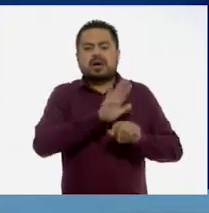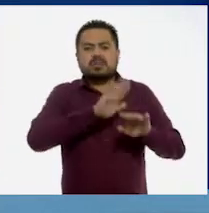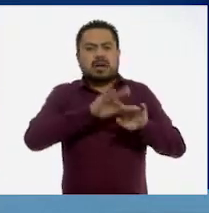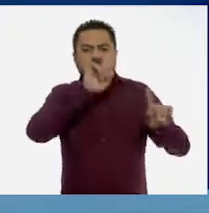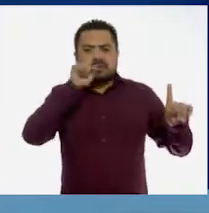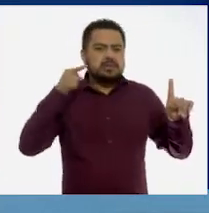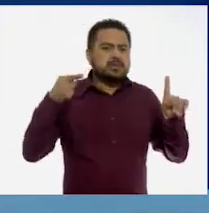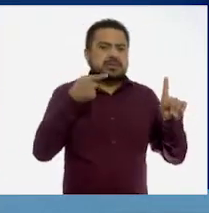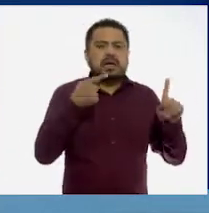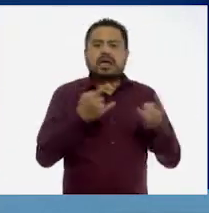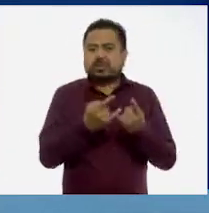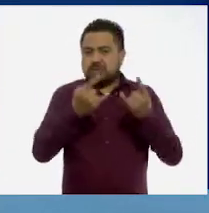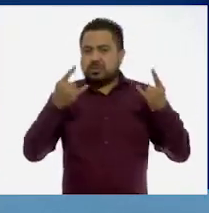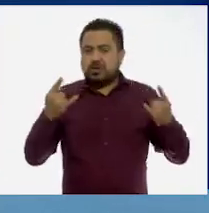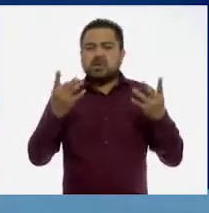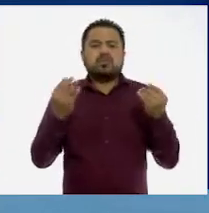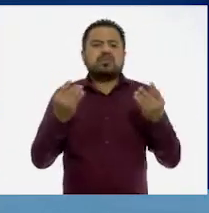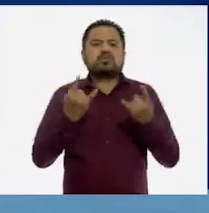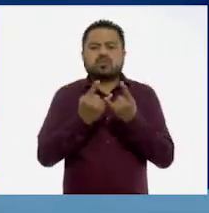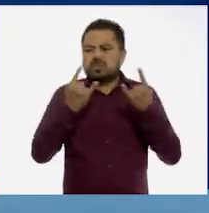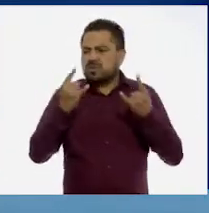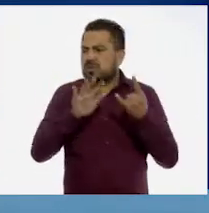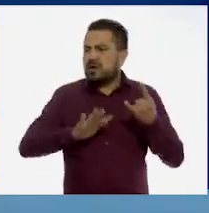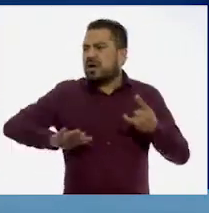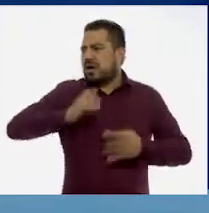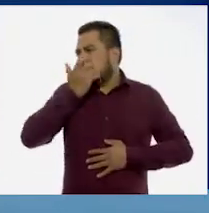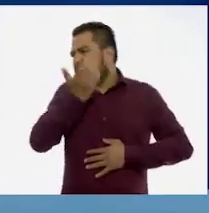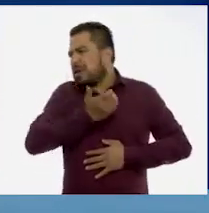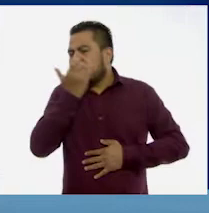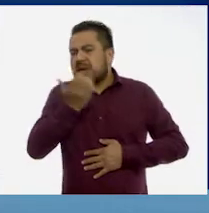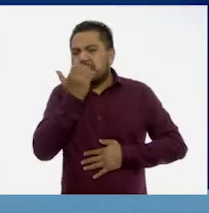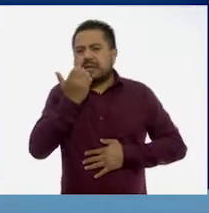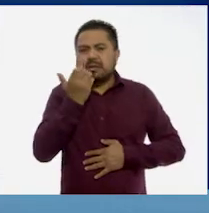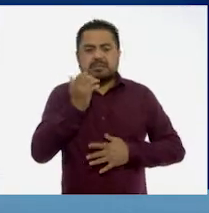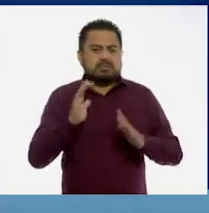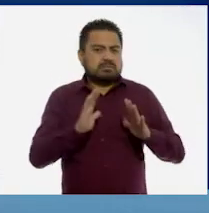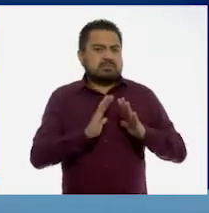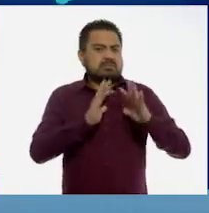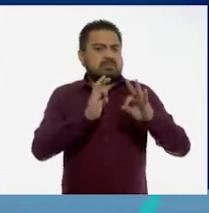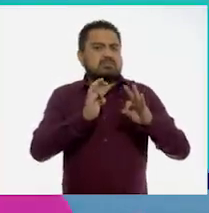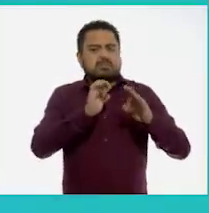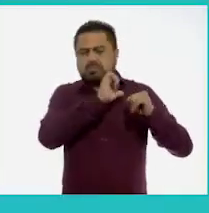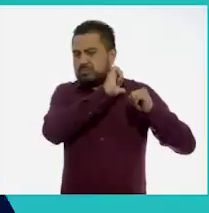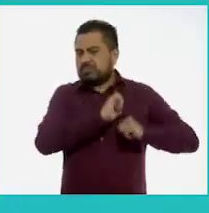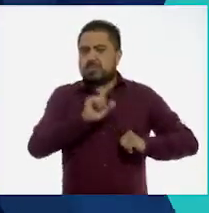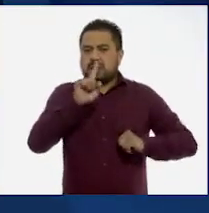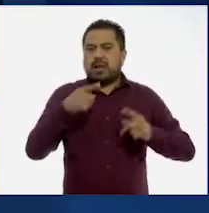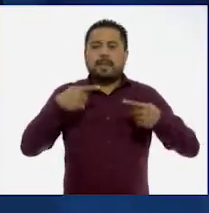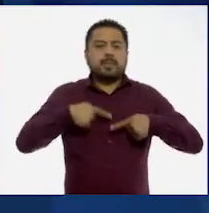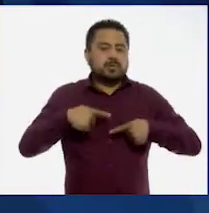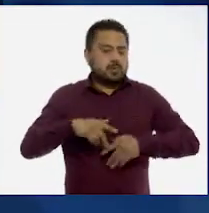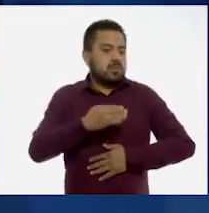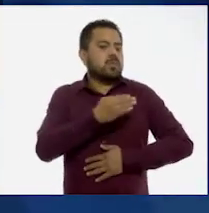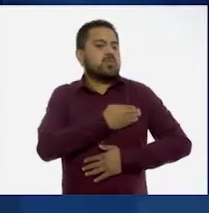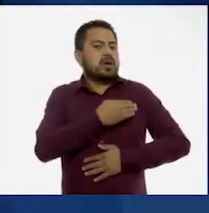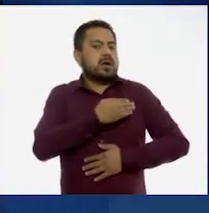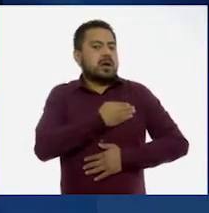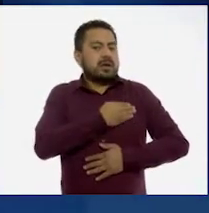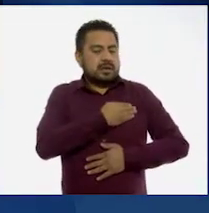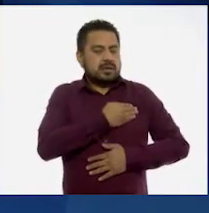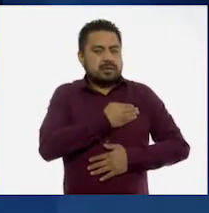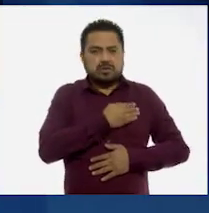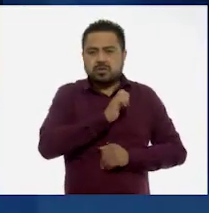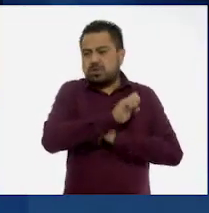la historia. En muchos cuentos clásicos suele ser el protagonista una persona buena y el